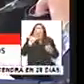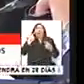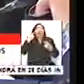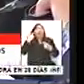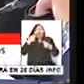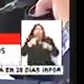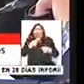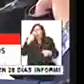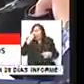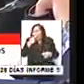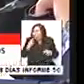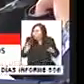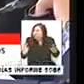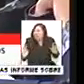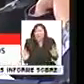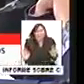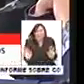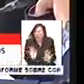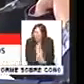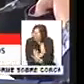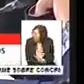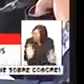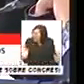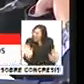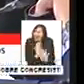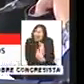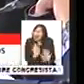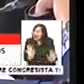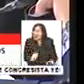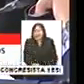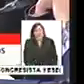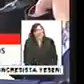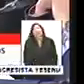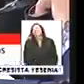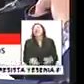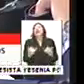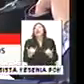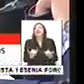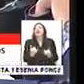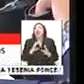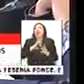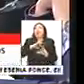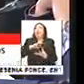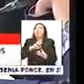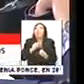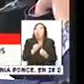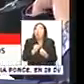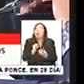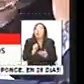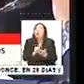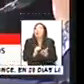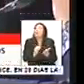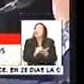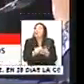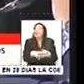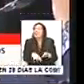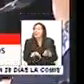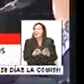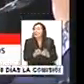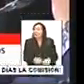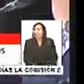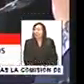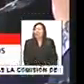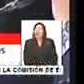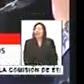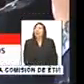que los italianos no hay razas ministro aquí sobre el planeta tierra solamente hay una raza que domina sobre los animales